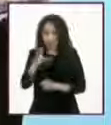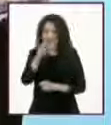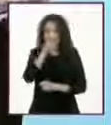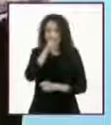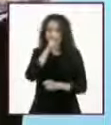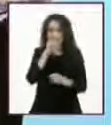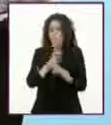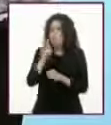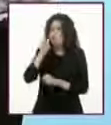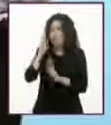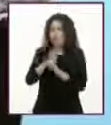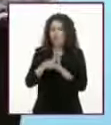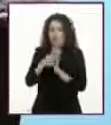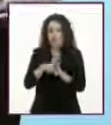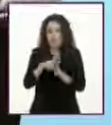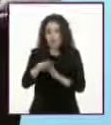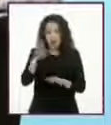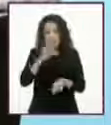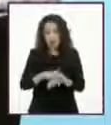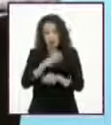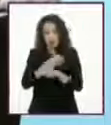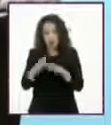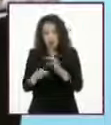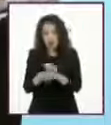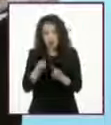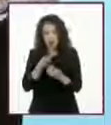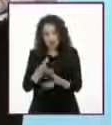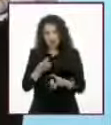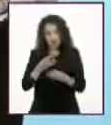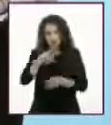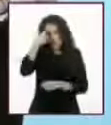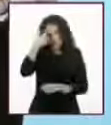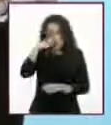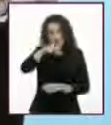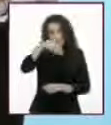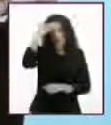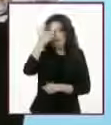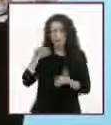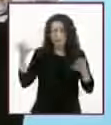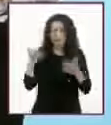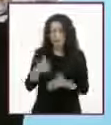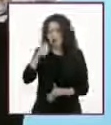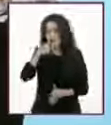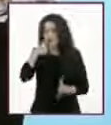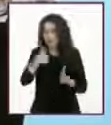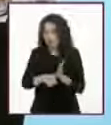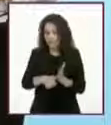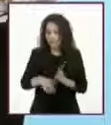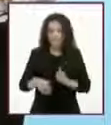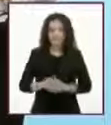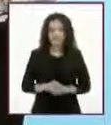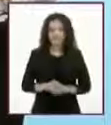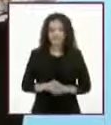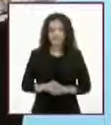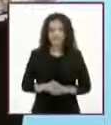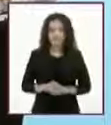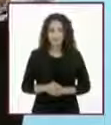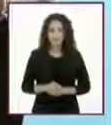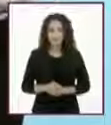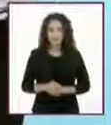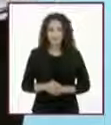que les dará elementos para dirigirse a un emisor o destinatario, es decir, a quien leerá su